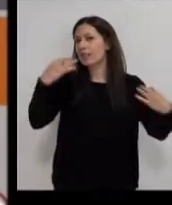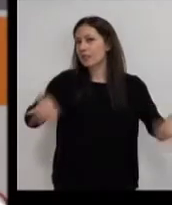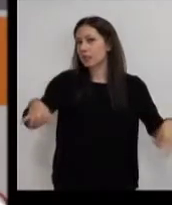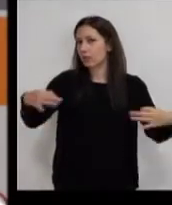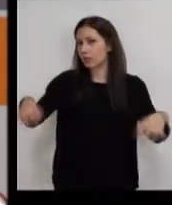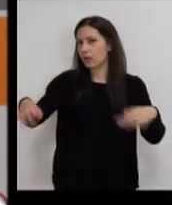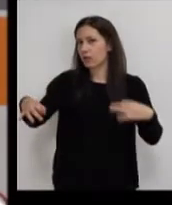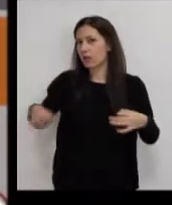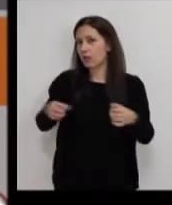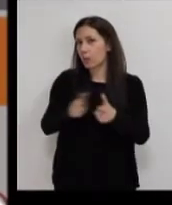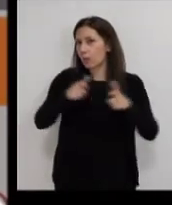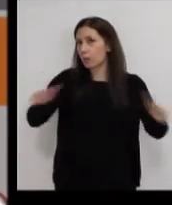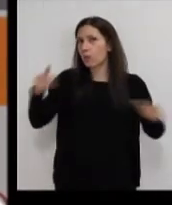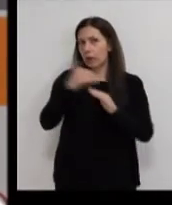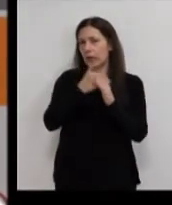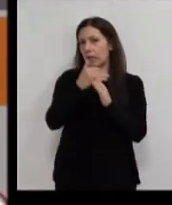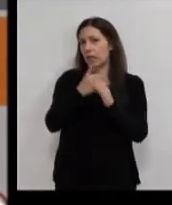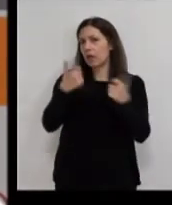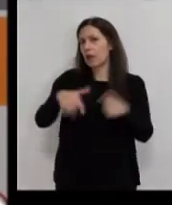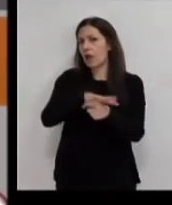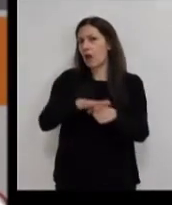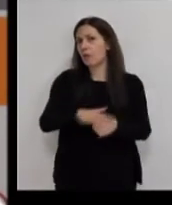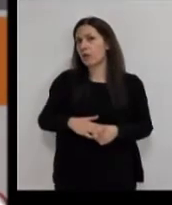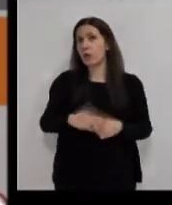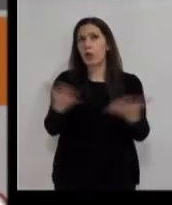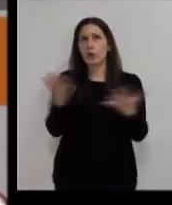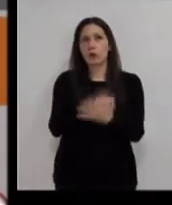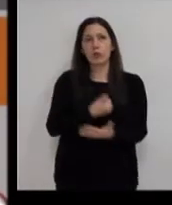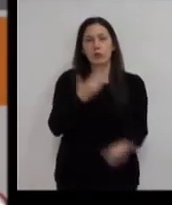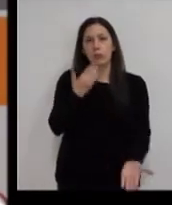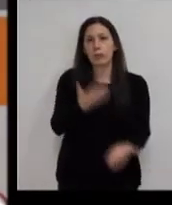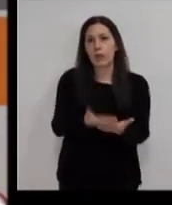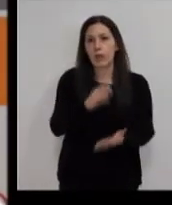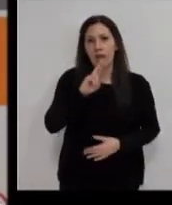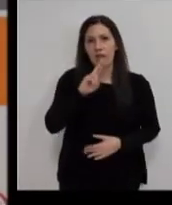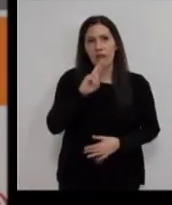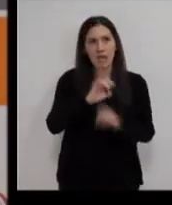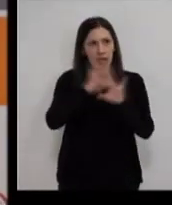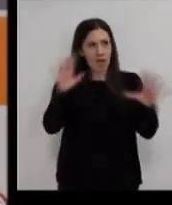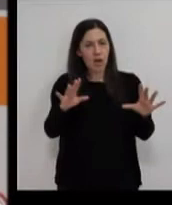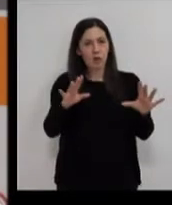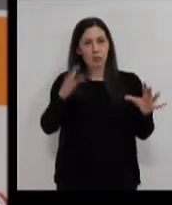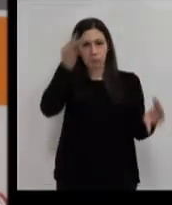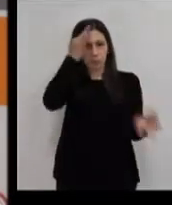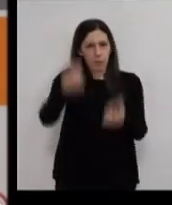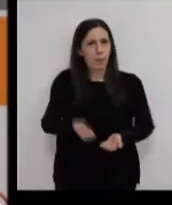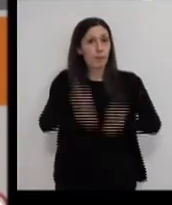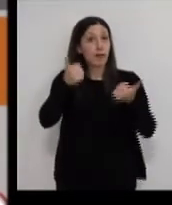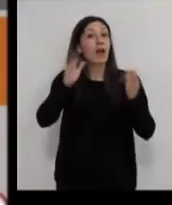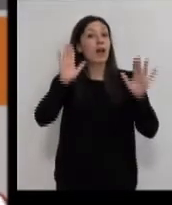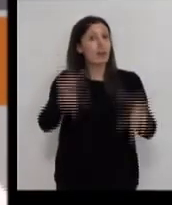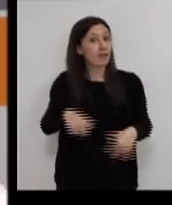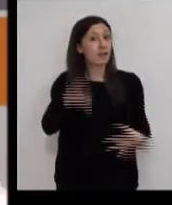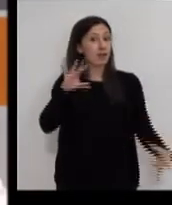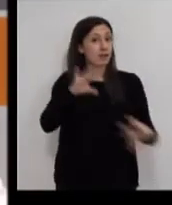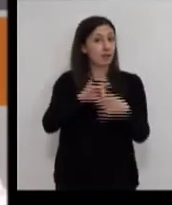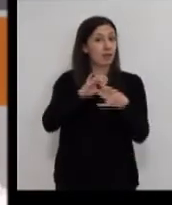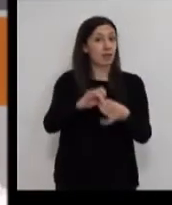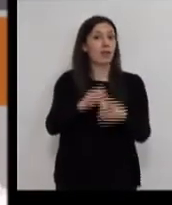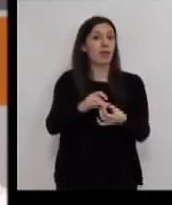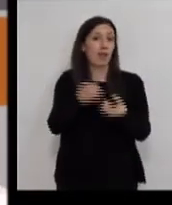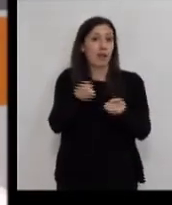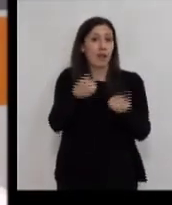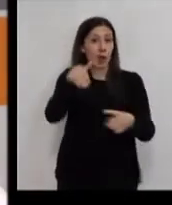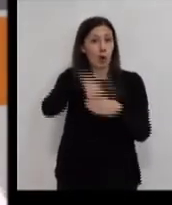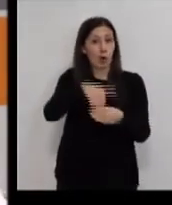más hacia la simplicidad, a la simplificación en todos los niveles. Todos pedimos hablar más claro, hablar más concreto, y